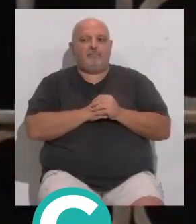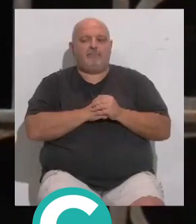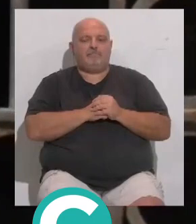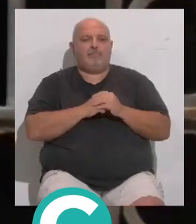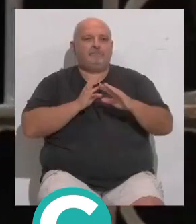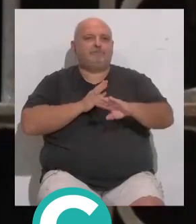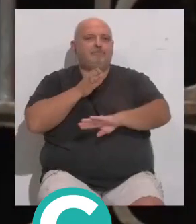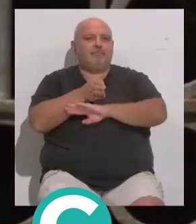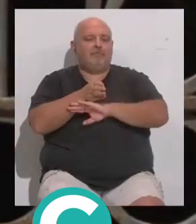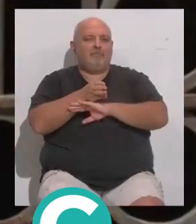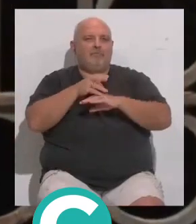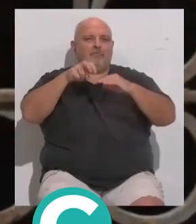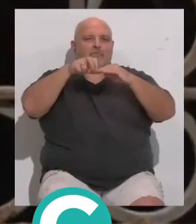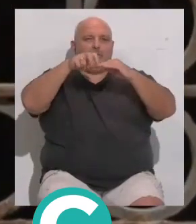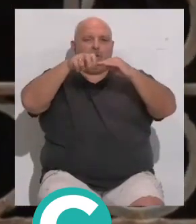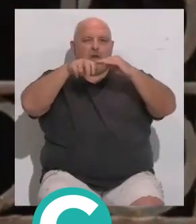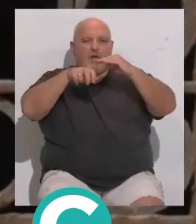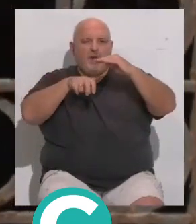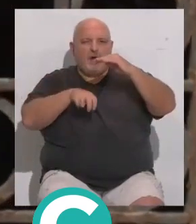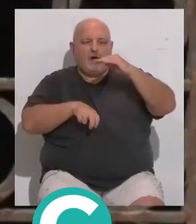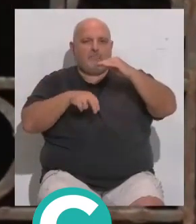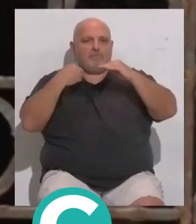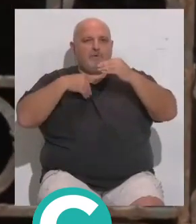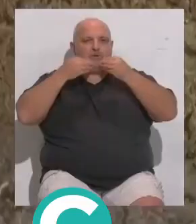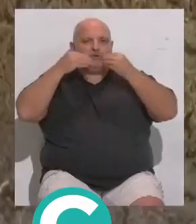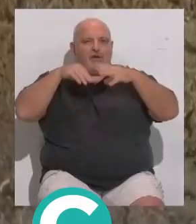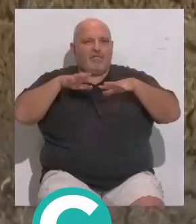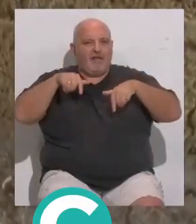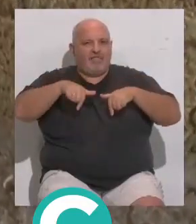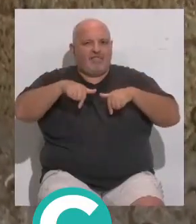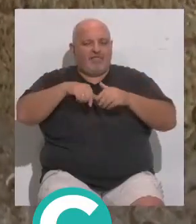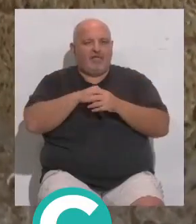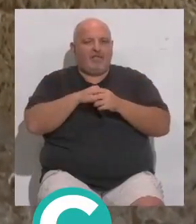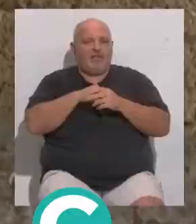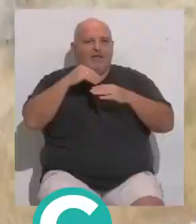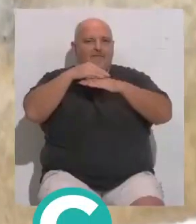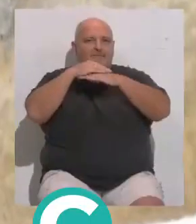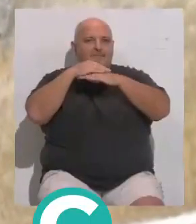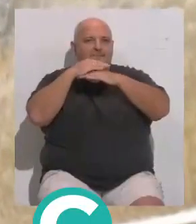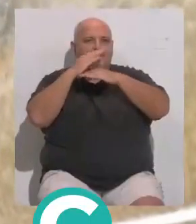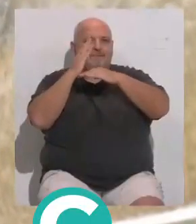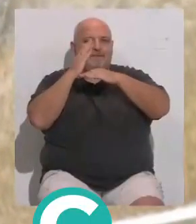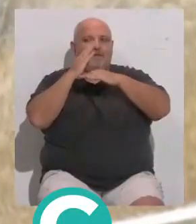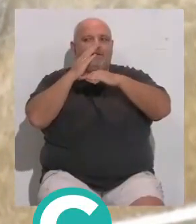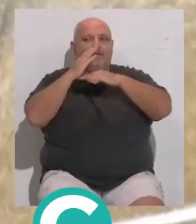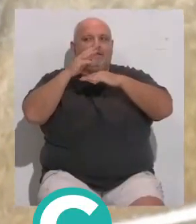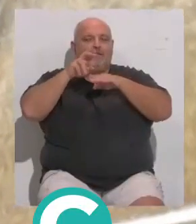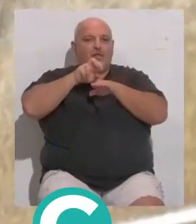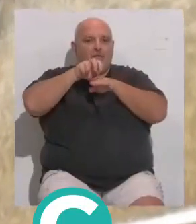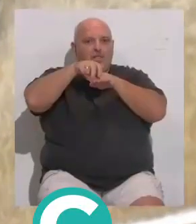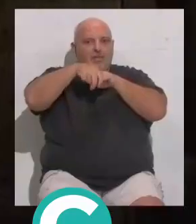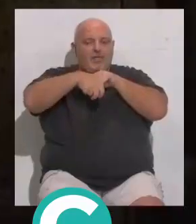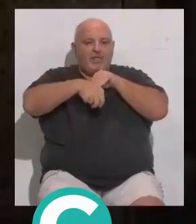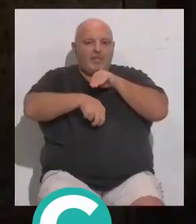Nos disponemos a descender unos metros hasta la propia historia de la ciudad. Una trampilla y una escalera de mano nos permiten acceder a